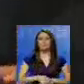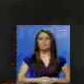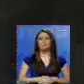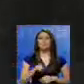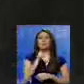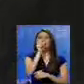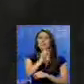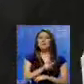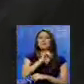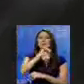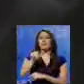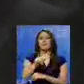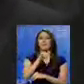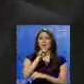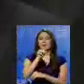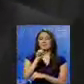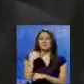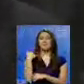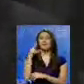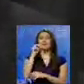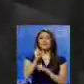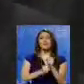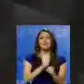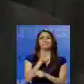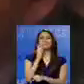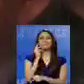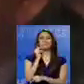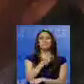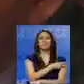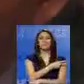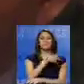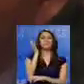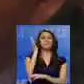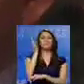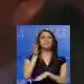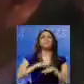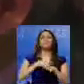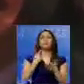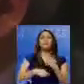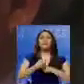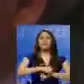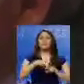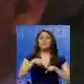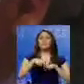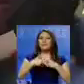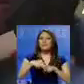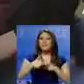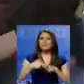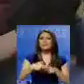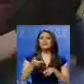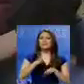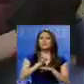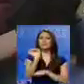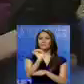es Jaime Cadena García. Tiene 30 años de experiencia en la academia en las áreas de ingeniería mecánica y física. Sus estudios